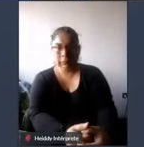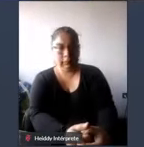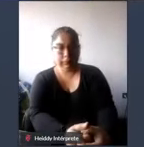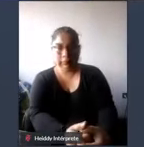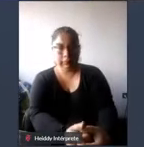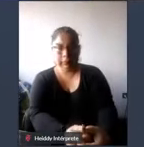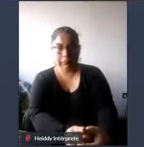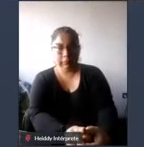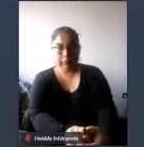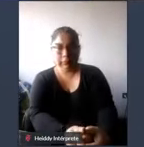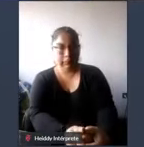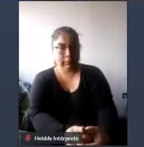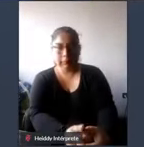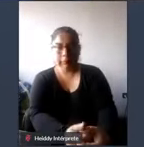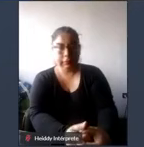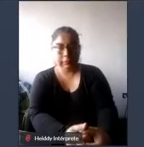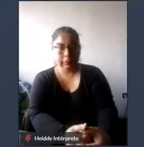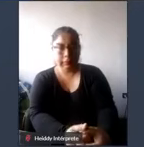no